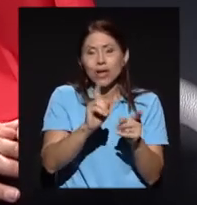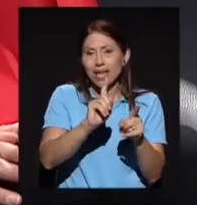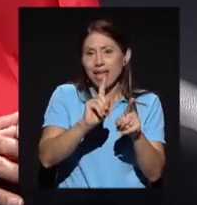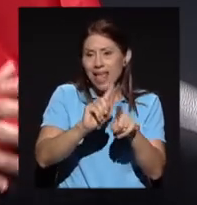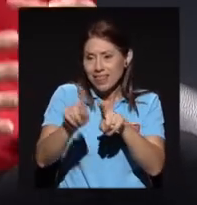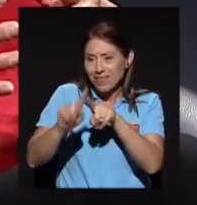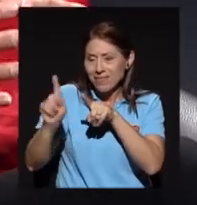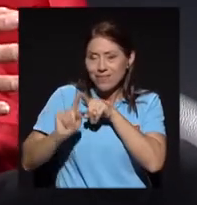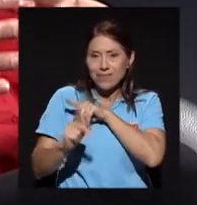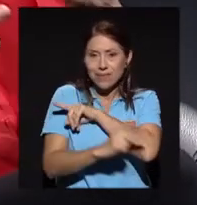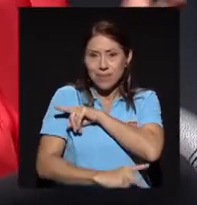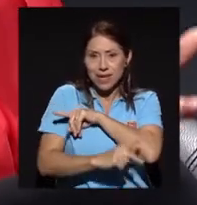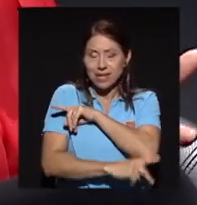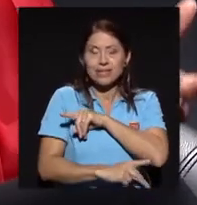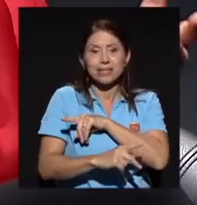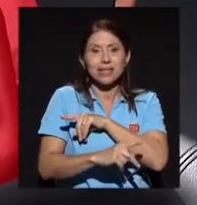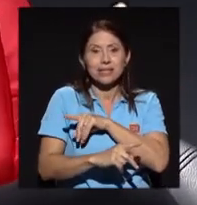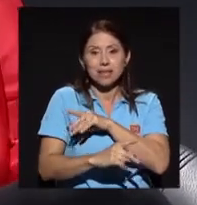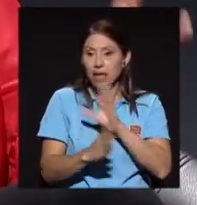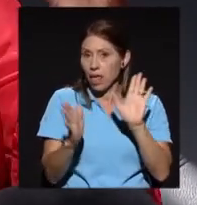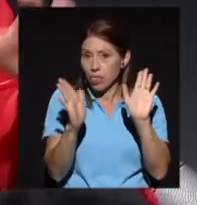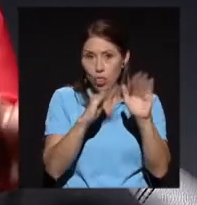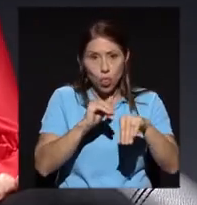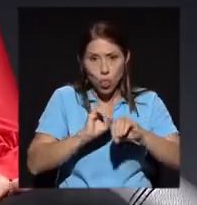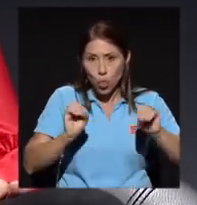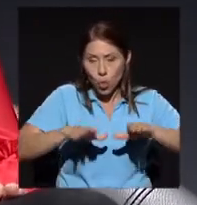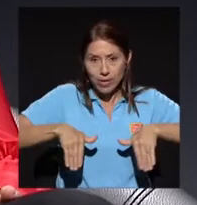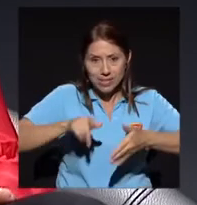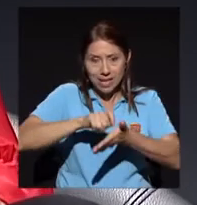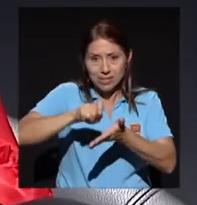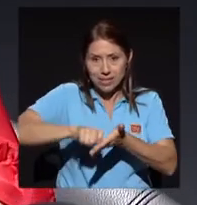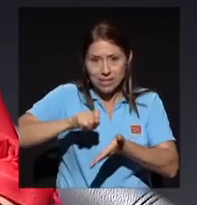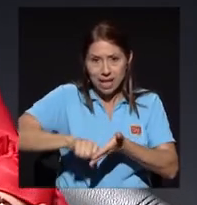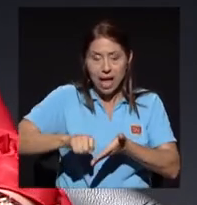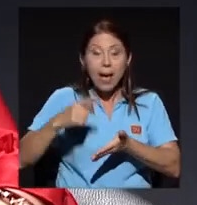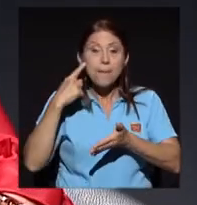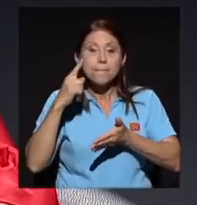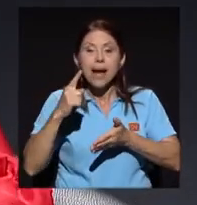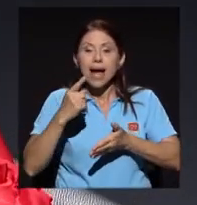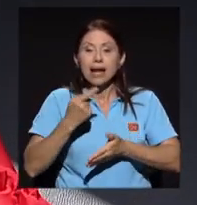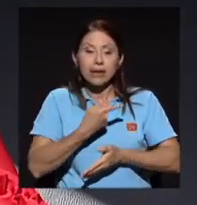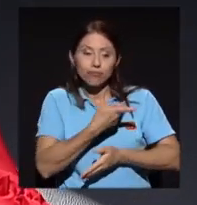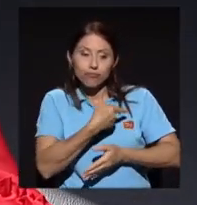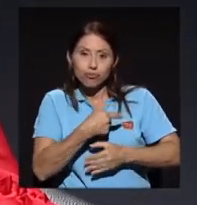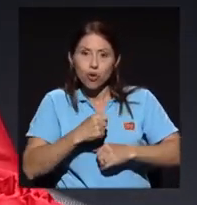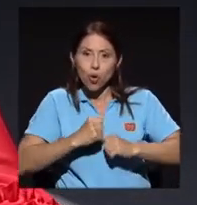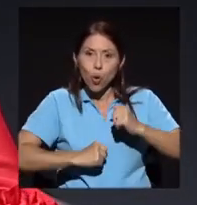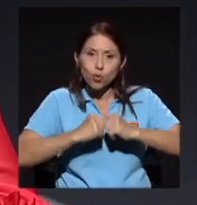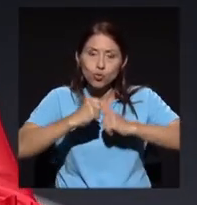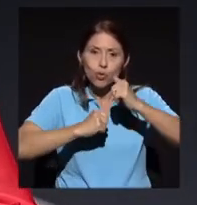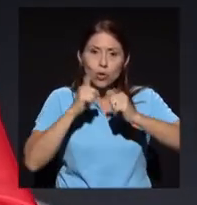países, para construir un modelo, adaptarlo a Costa Rica y desarrollarlo